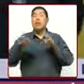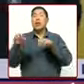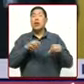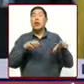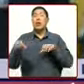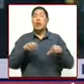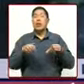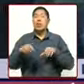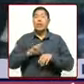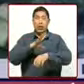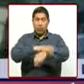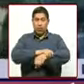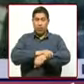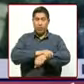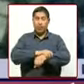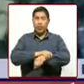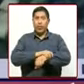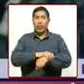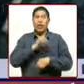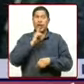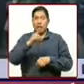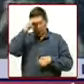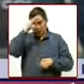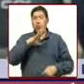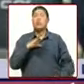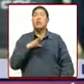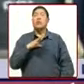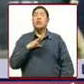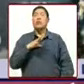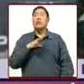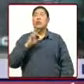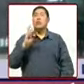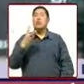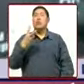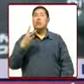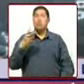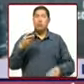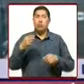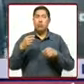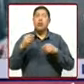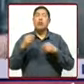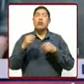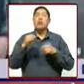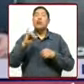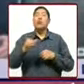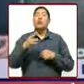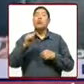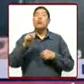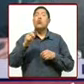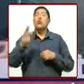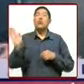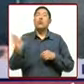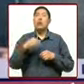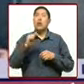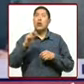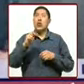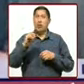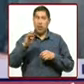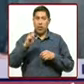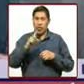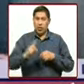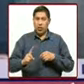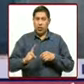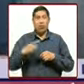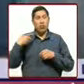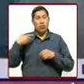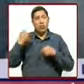sido aprendida es el señor vicealmirante Juan Arnés Salvador, comandante